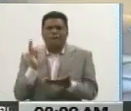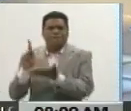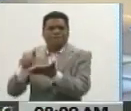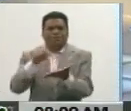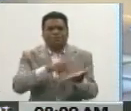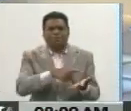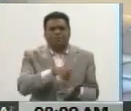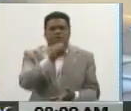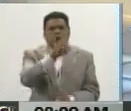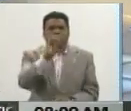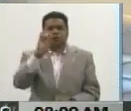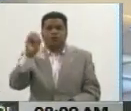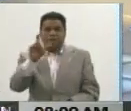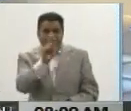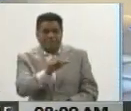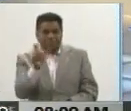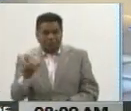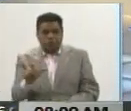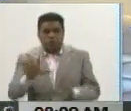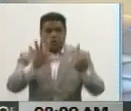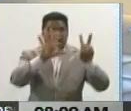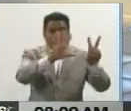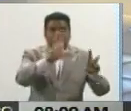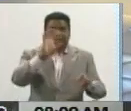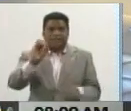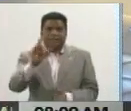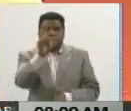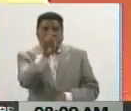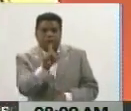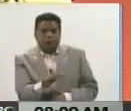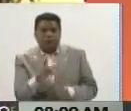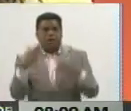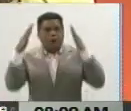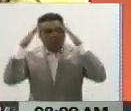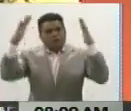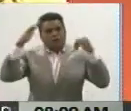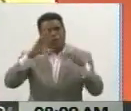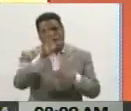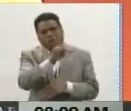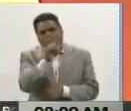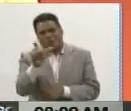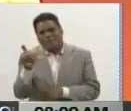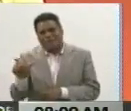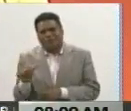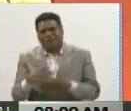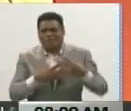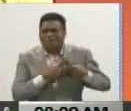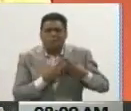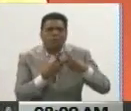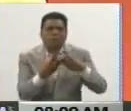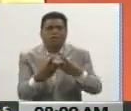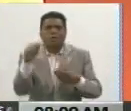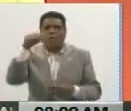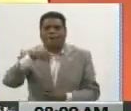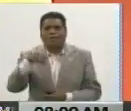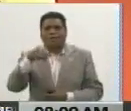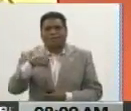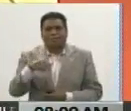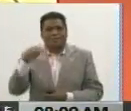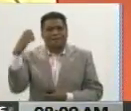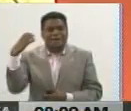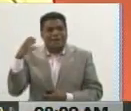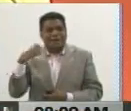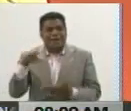personas, de 70 personas, y quiero mandarle pues un saludo muy especial a ese voluntariado de Distrito Capital y Miranda, que están muy